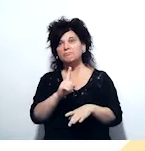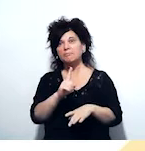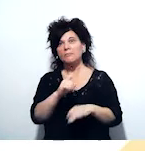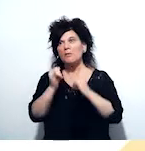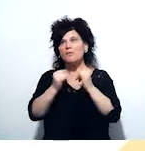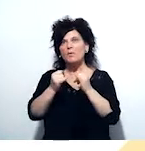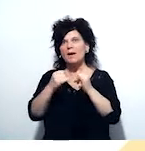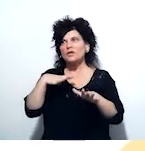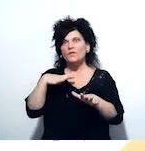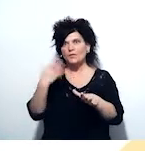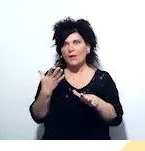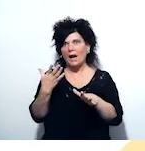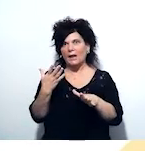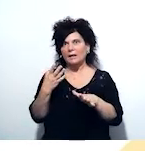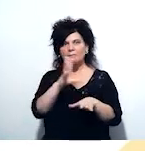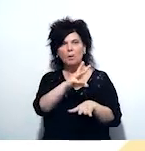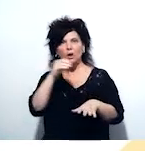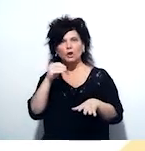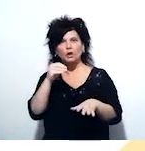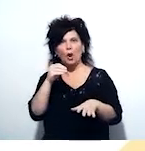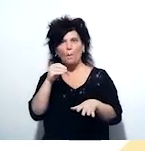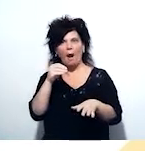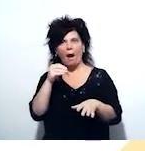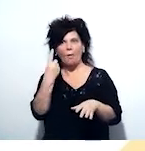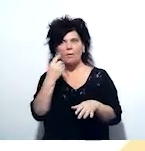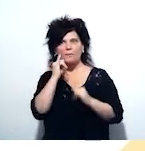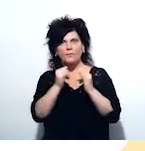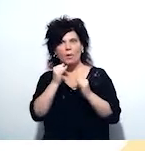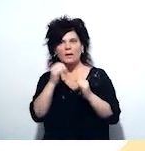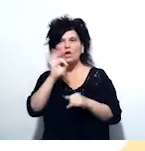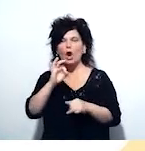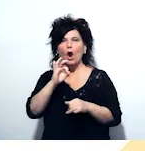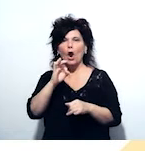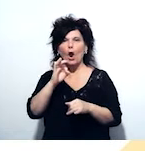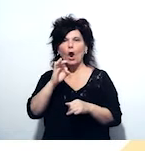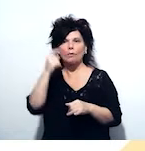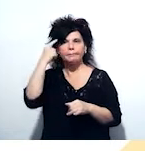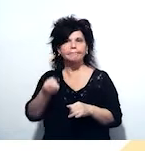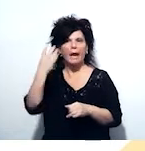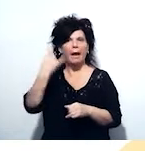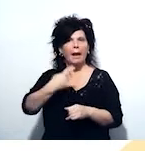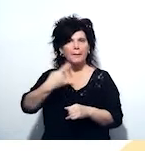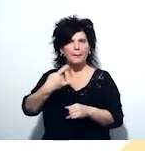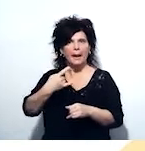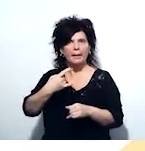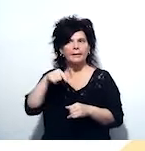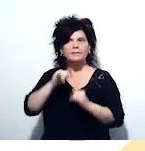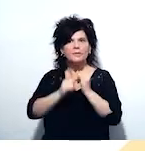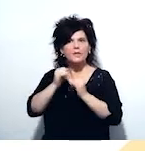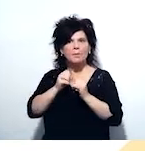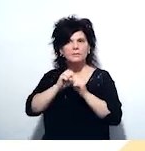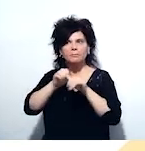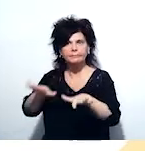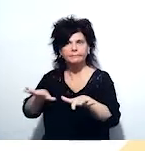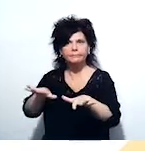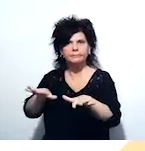falta de información, se toma algún dato o se inventa por miedo y se transmite esa información, pero